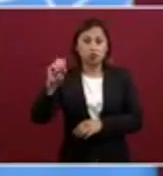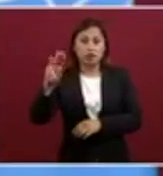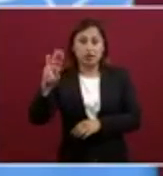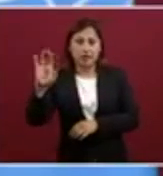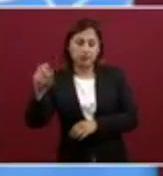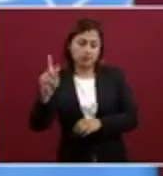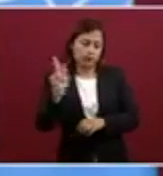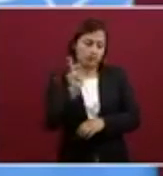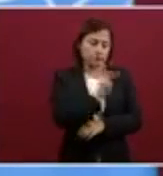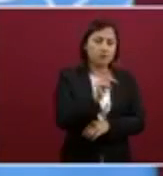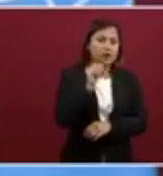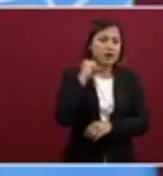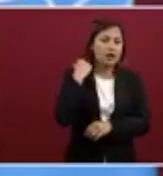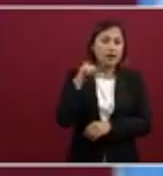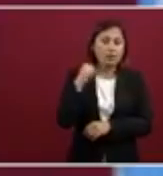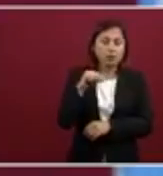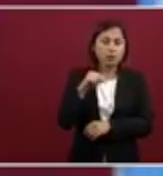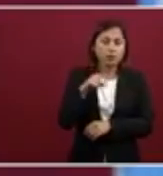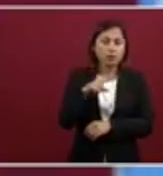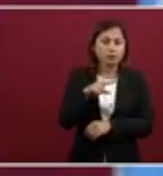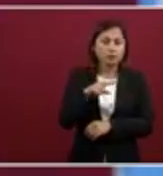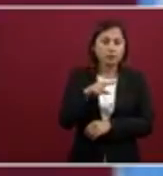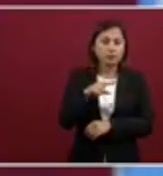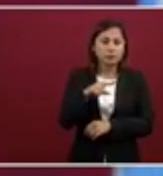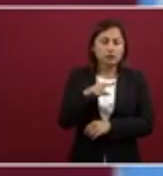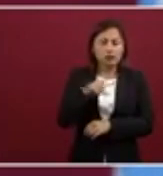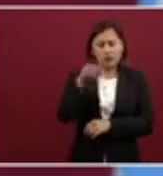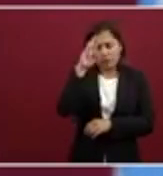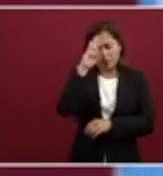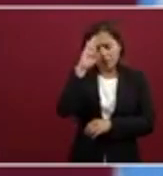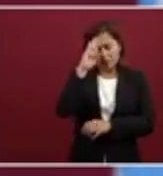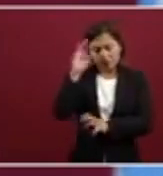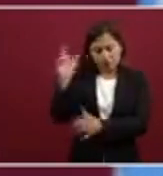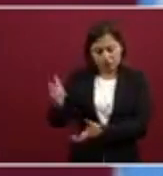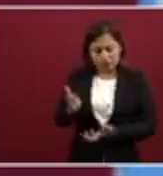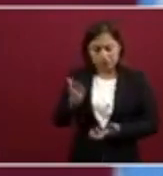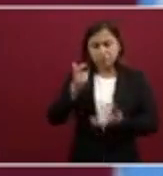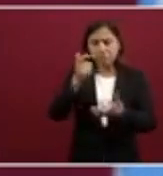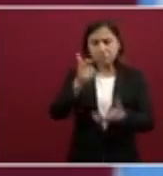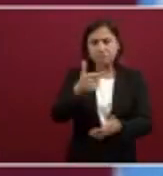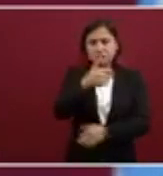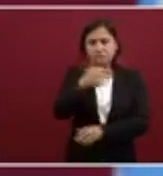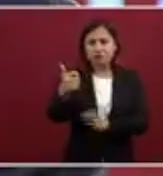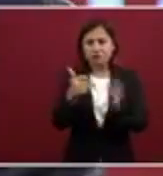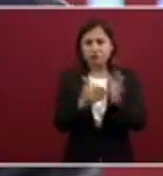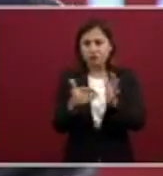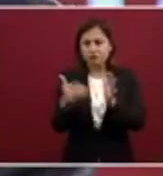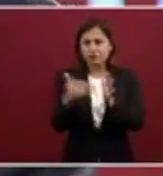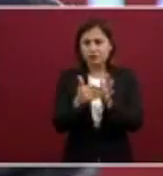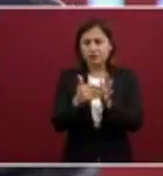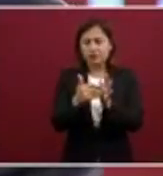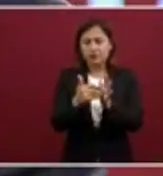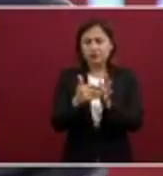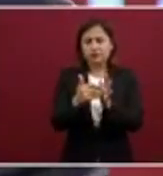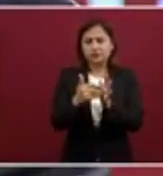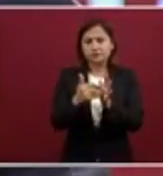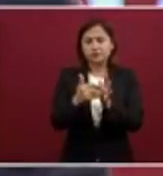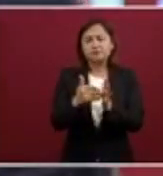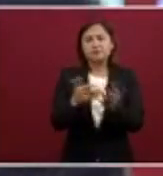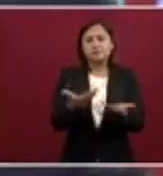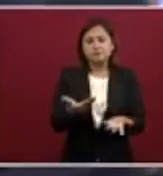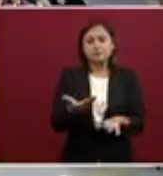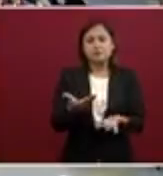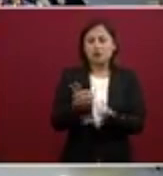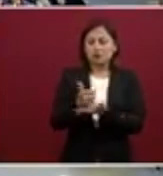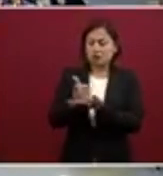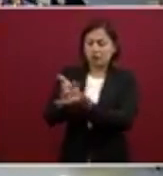se están destinando 600 millones para el apoyo a